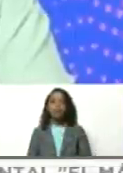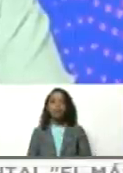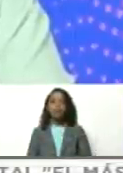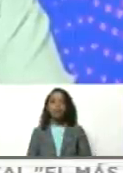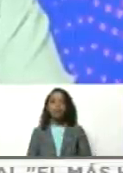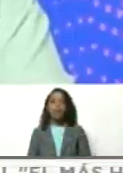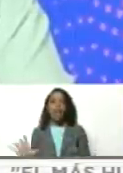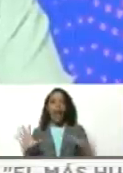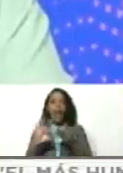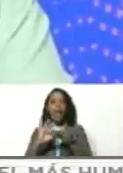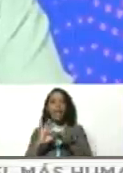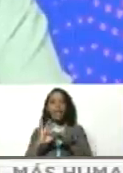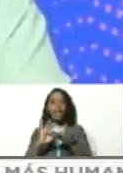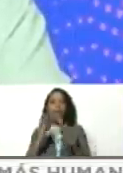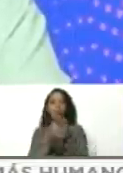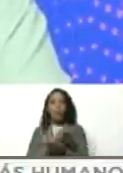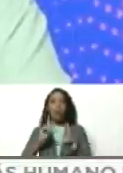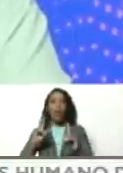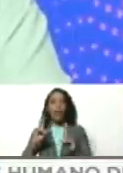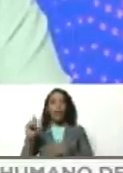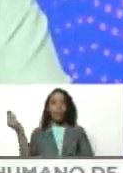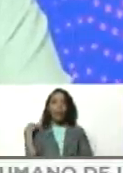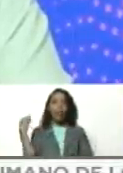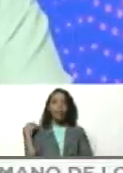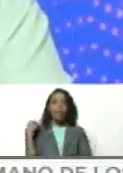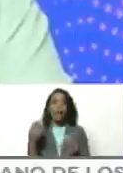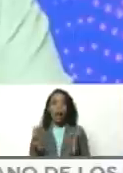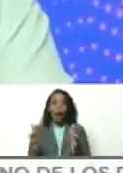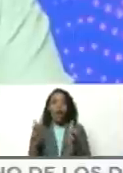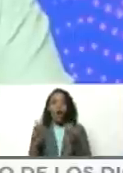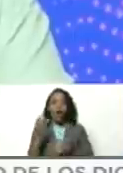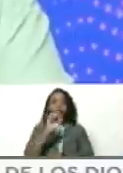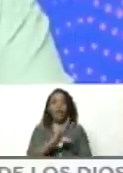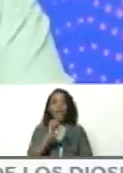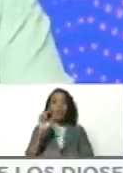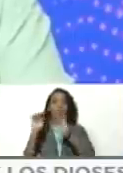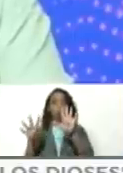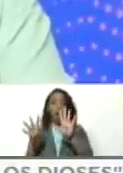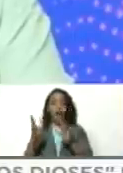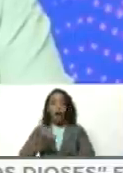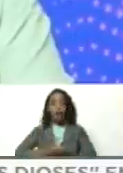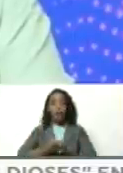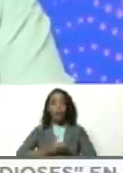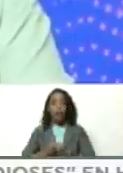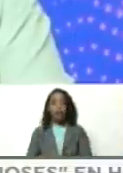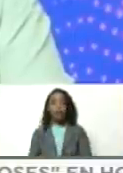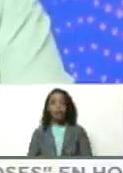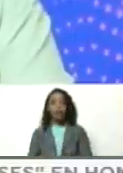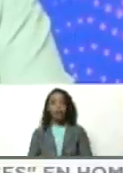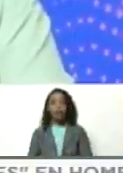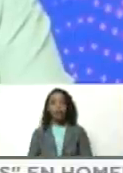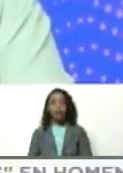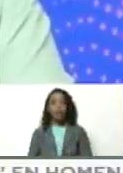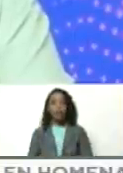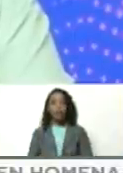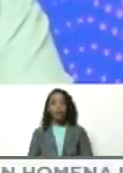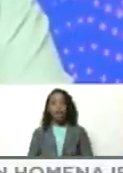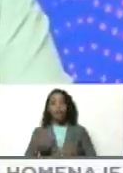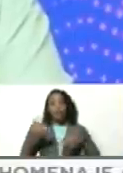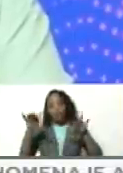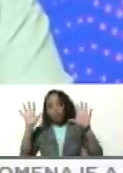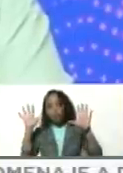La Alianza Democrática me dicen que ganó 39 alcaldías. O sea que la